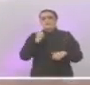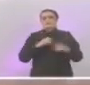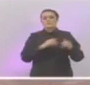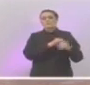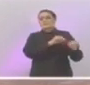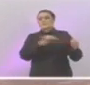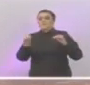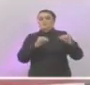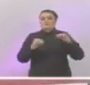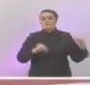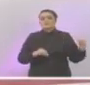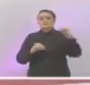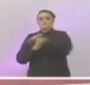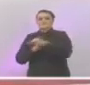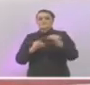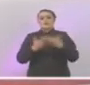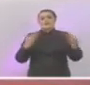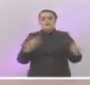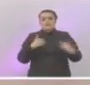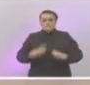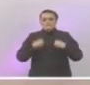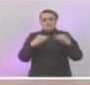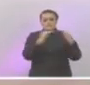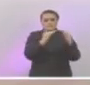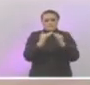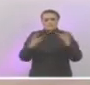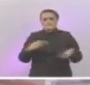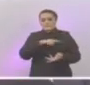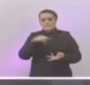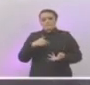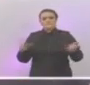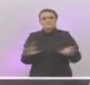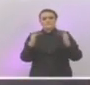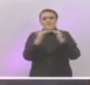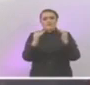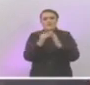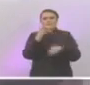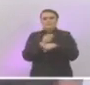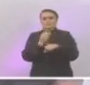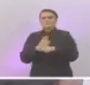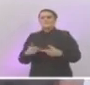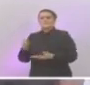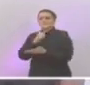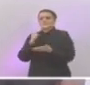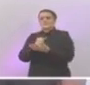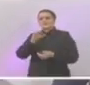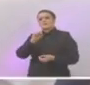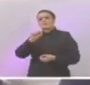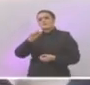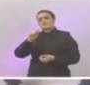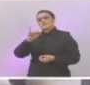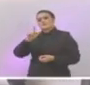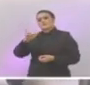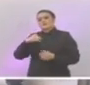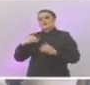Potosí. Por otra parte, en materia de vivienda, estamos promoviendo la construcción de vivienda económica en Ciudad Satélite con el apoyo